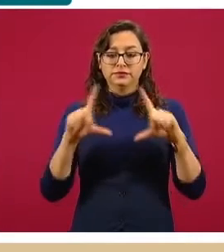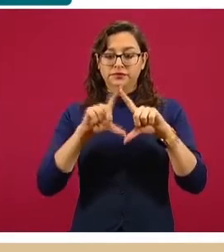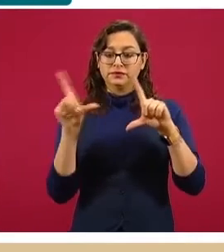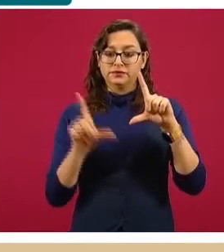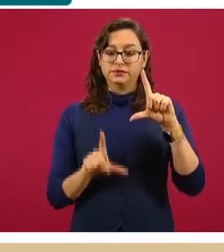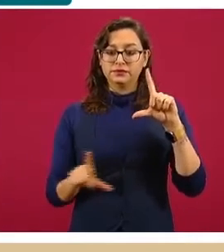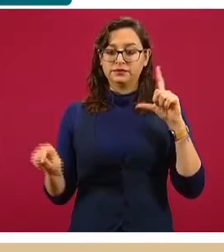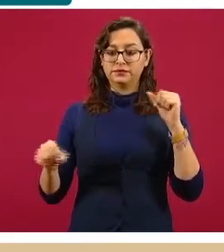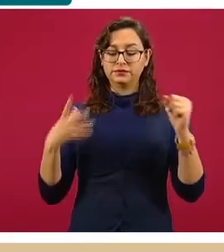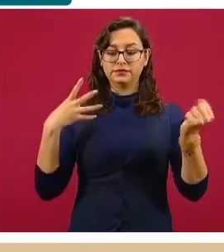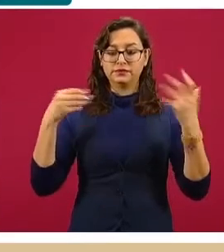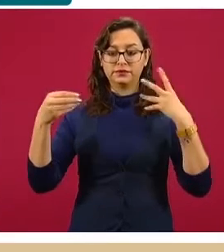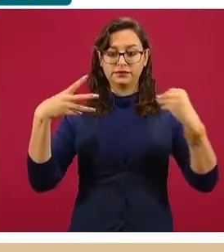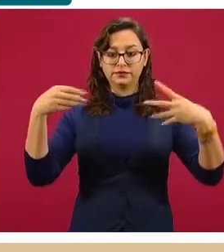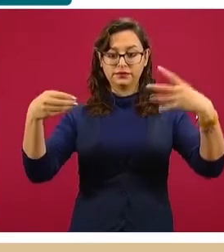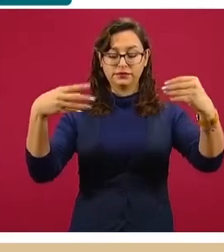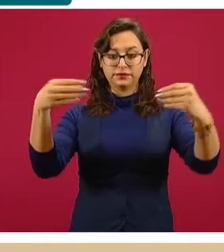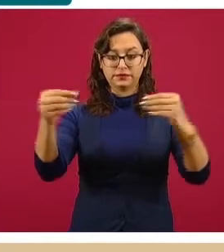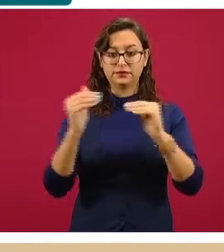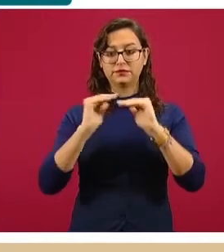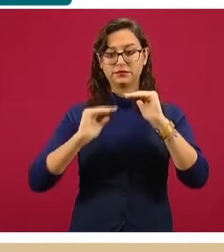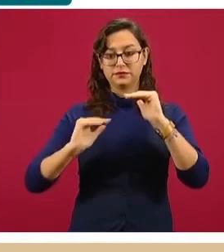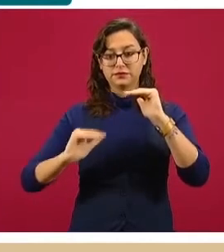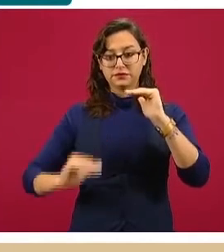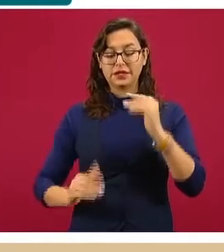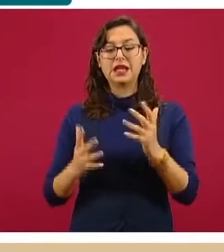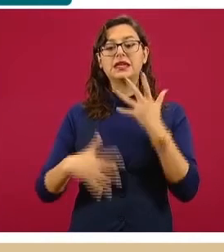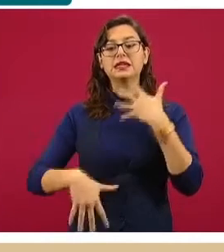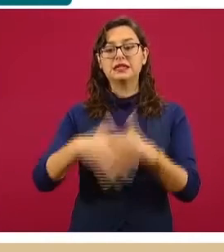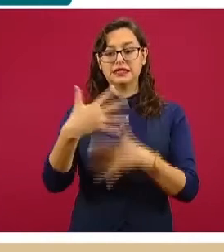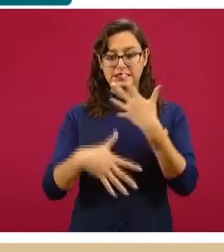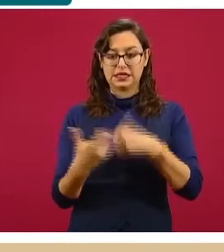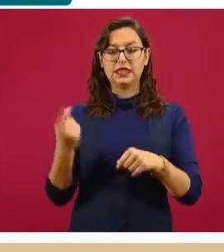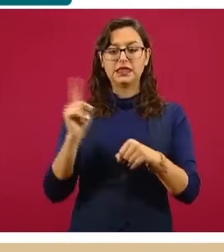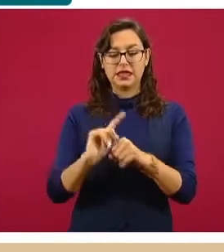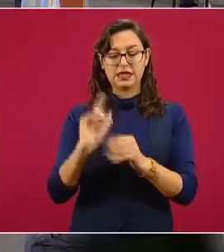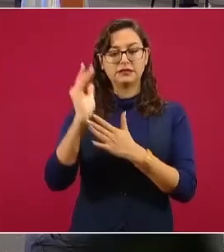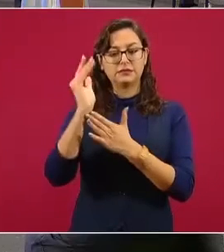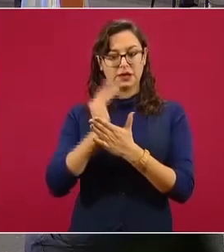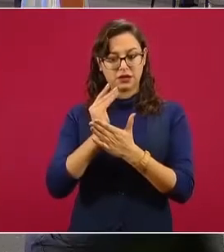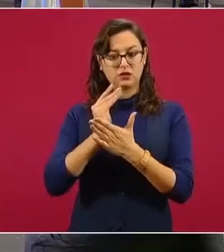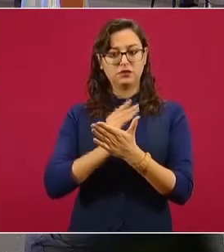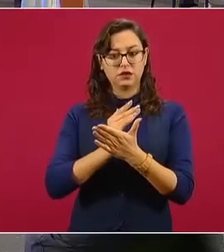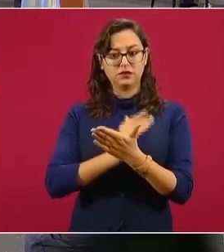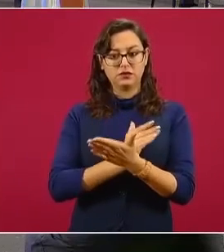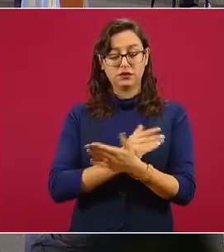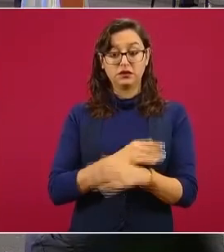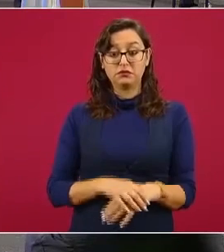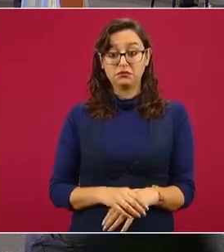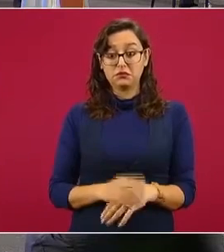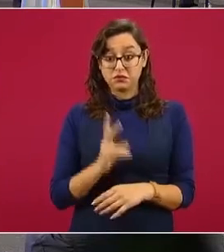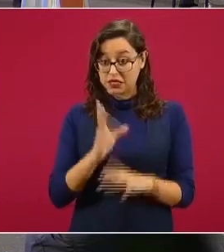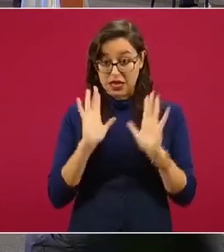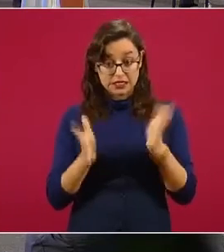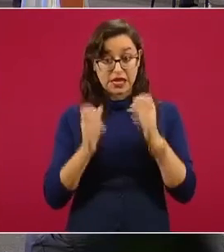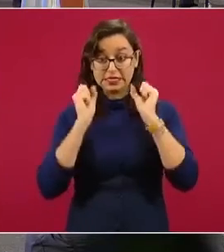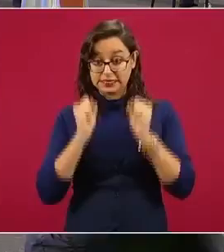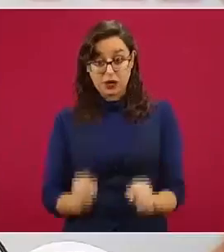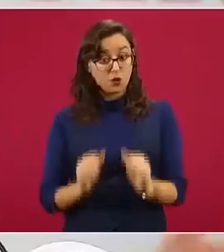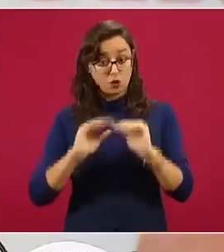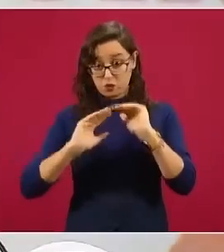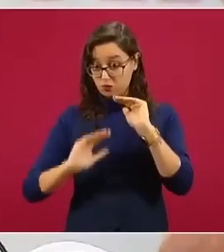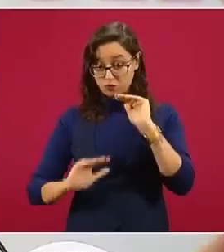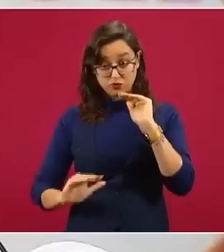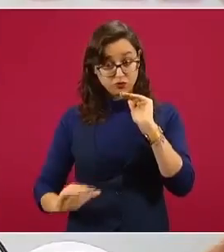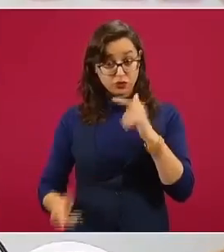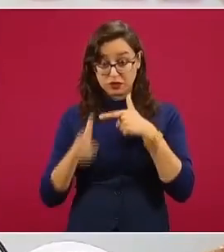los contagios disminuyen desde hace 15 días. ¿Esto garantiza que se permanecerán con esa tendencia? La respuesta es